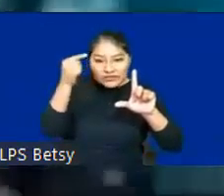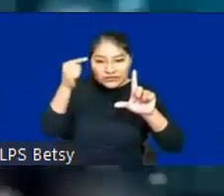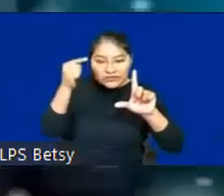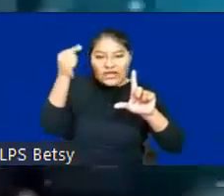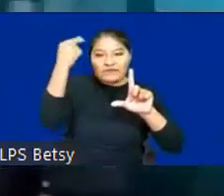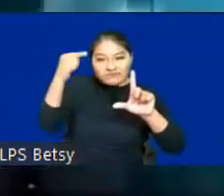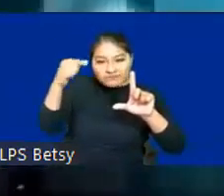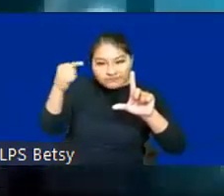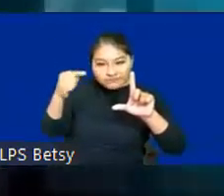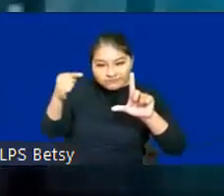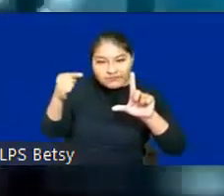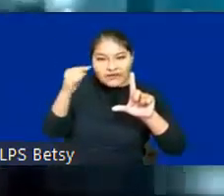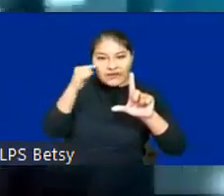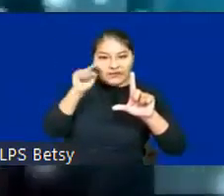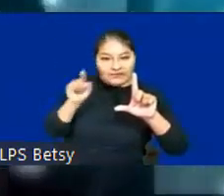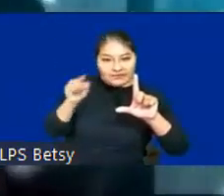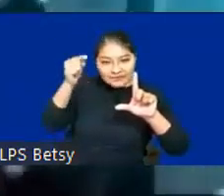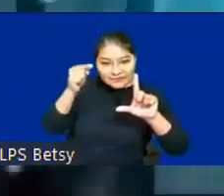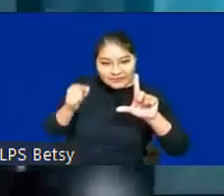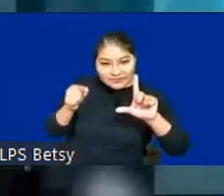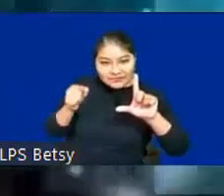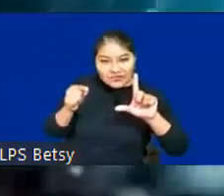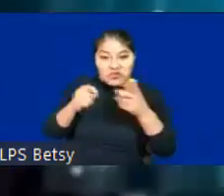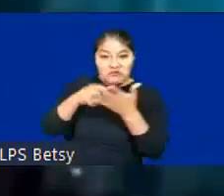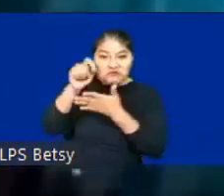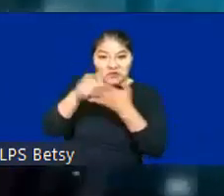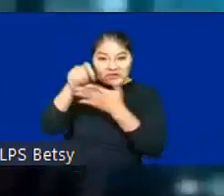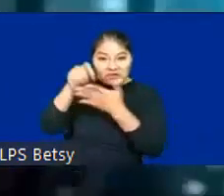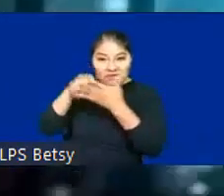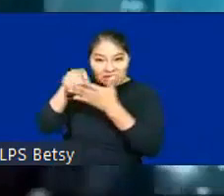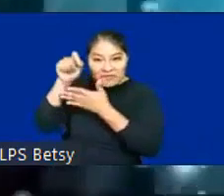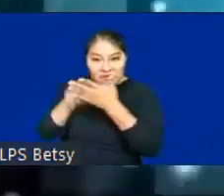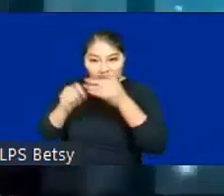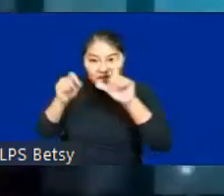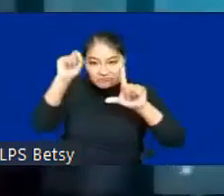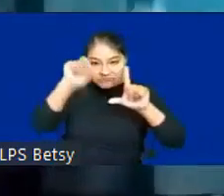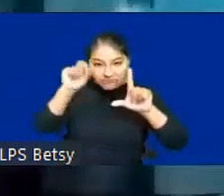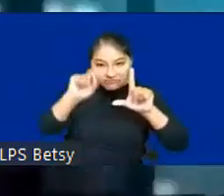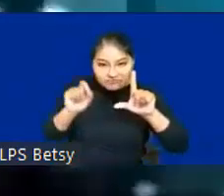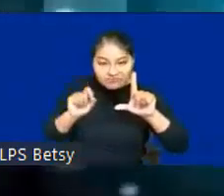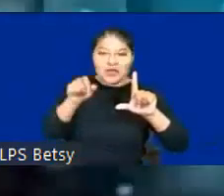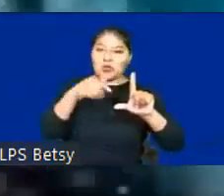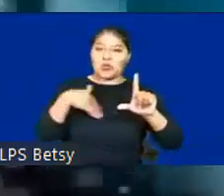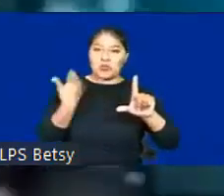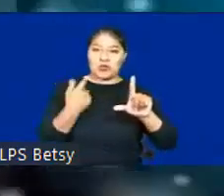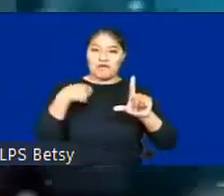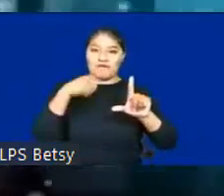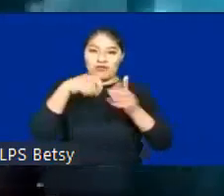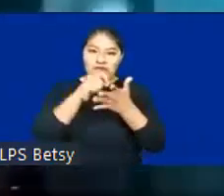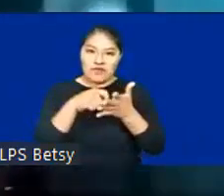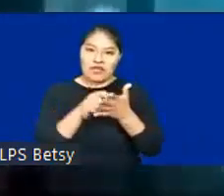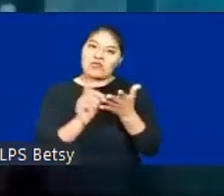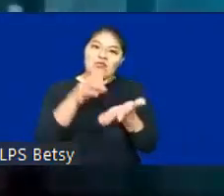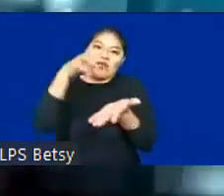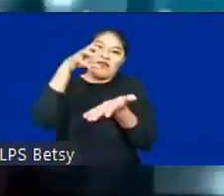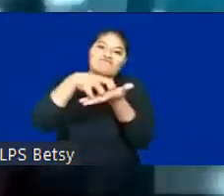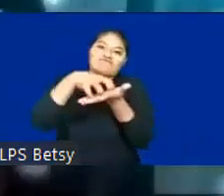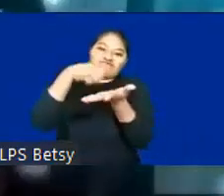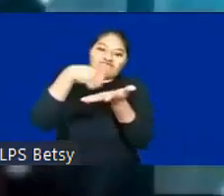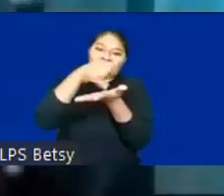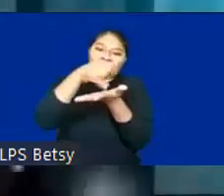uno o muchos documentos que, tiene, que tienen valor, valor legal, porque tanto el certificado como el